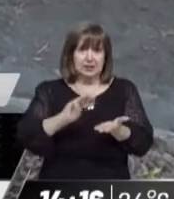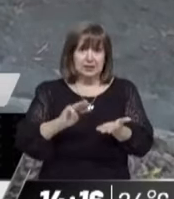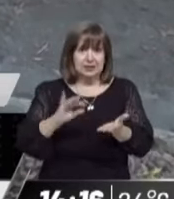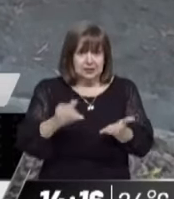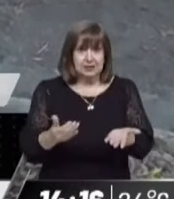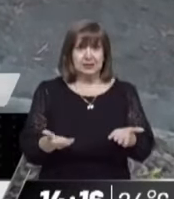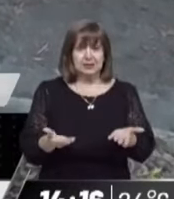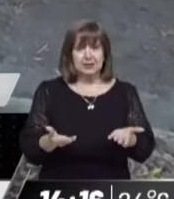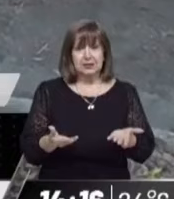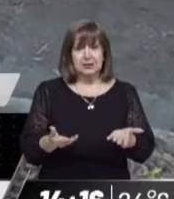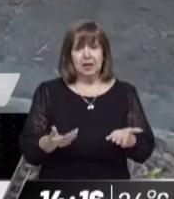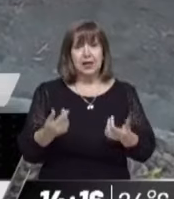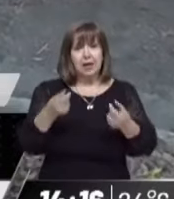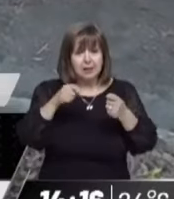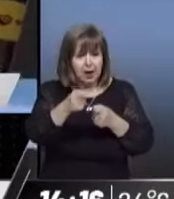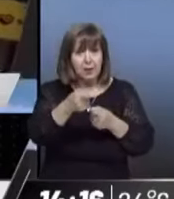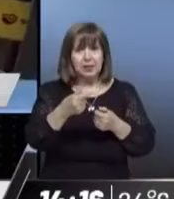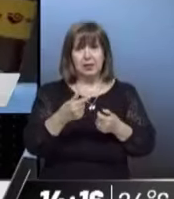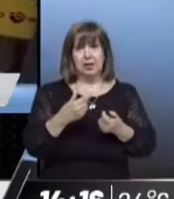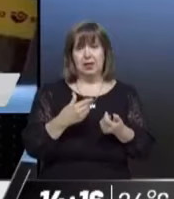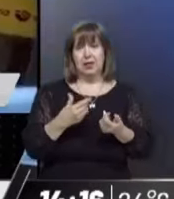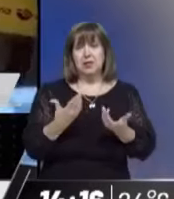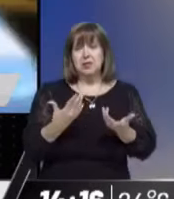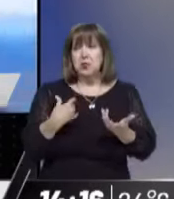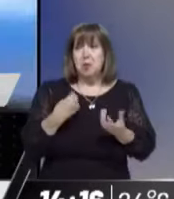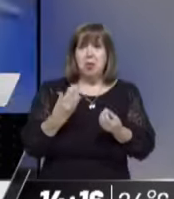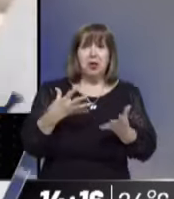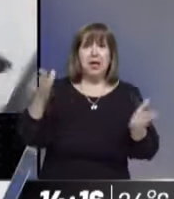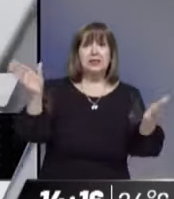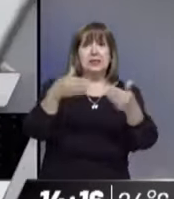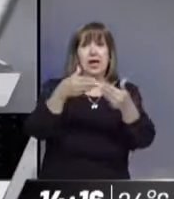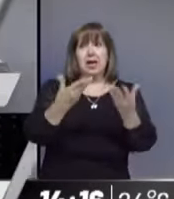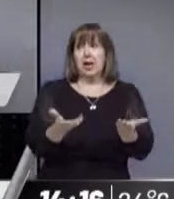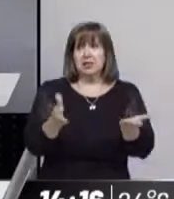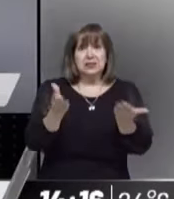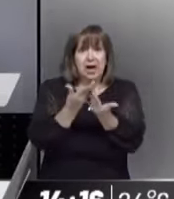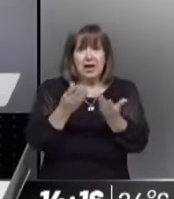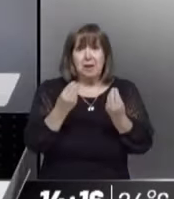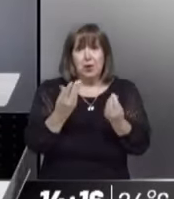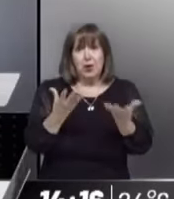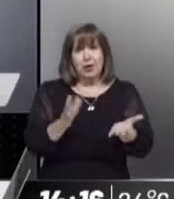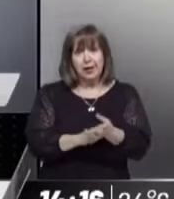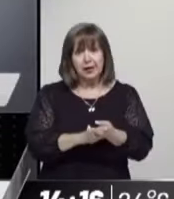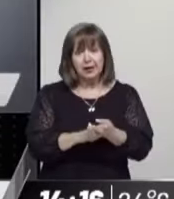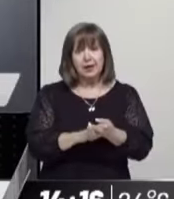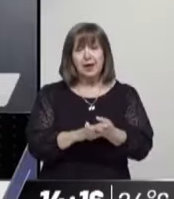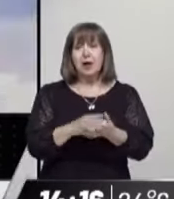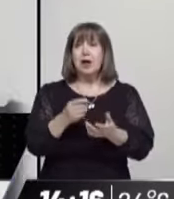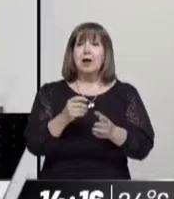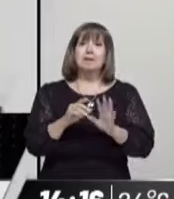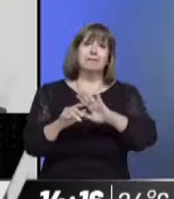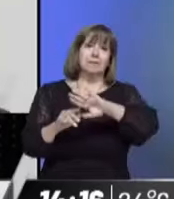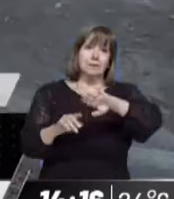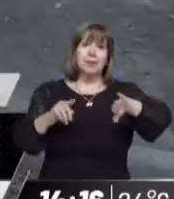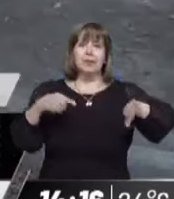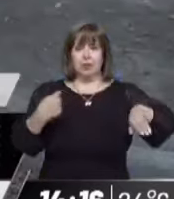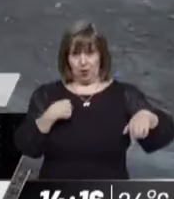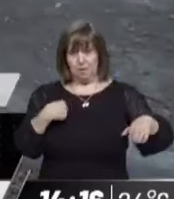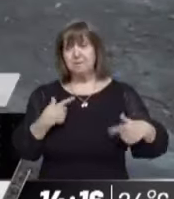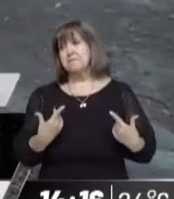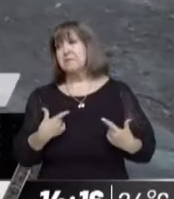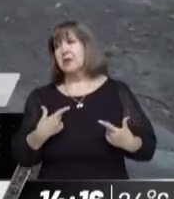ansés que nos haga los trámites yo no veo por qué esa necesidad de cerrarla no me gustaría que lo cerraran